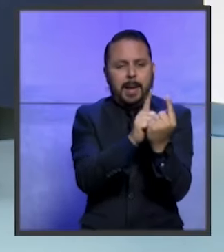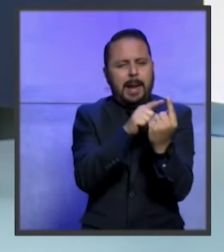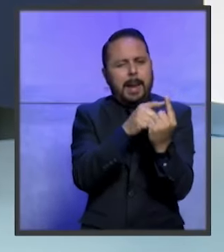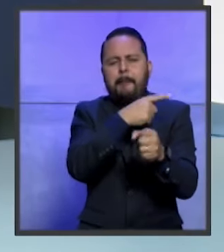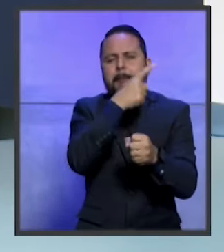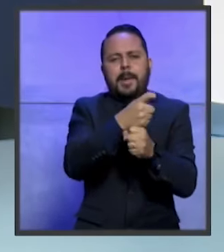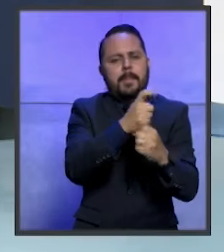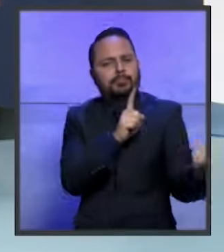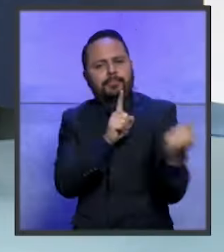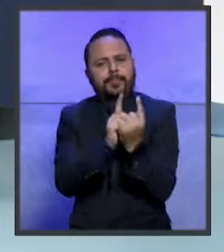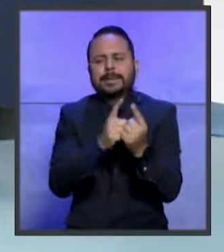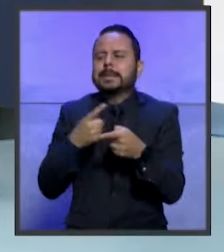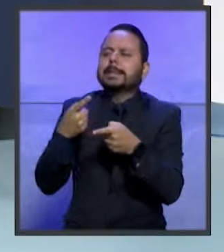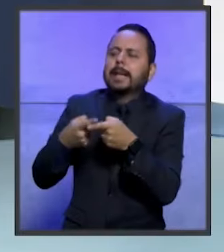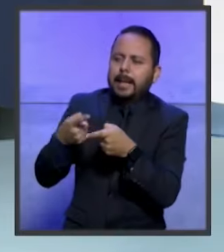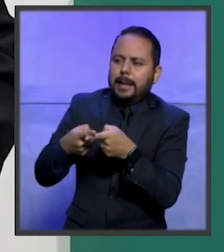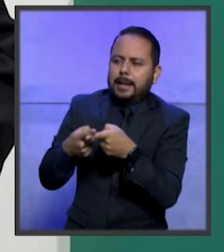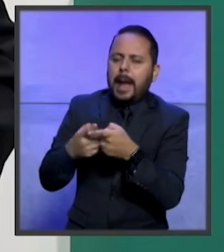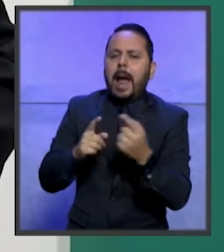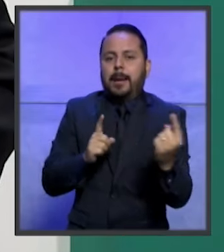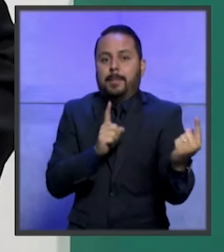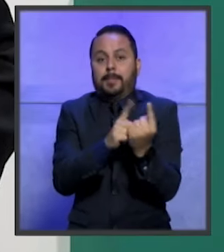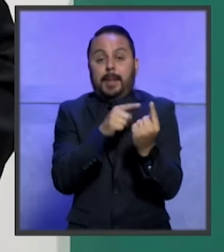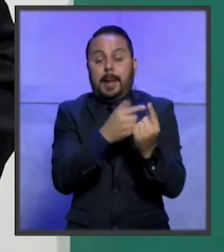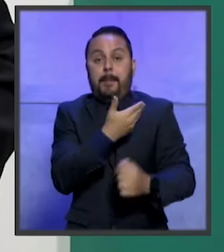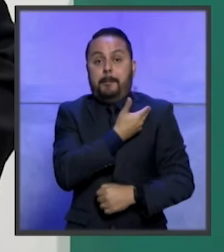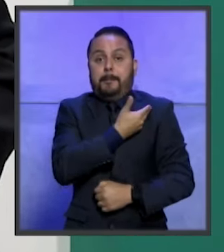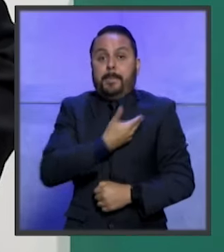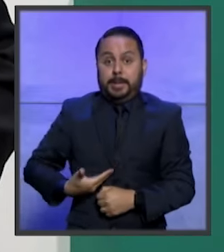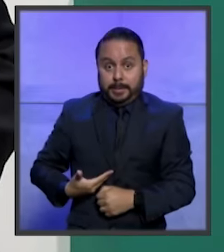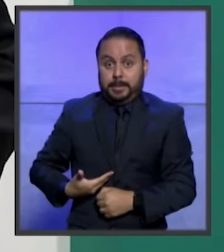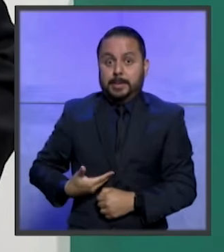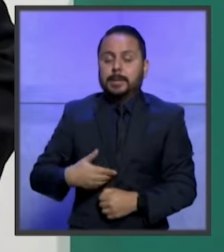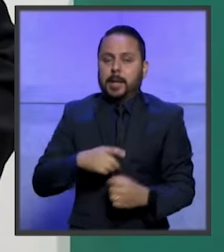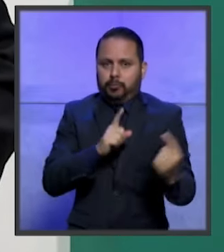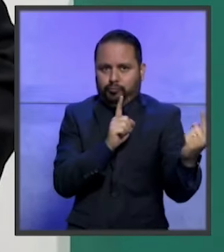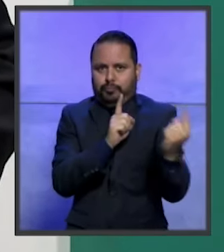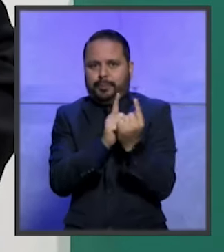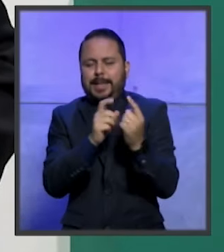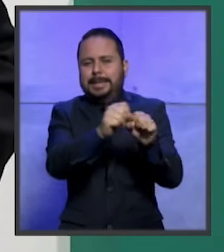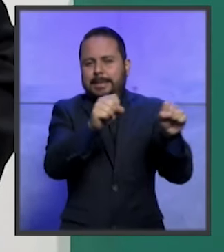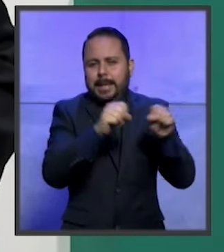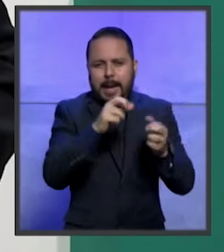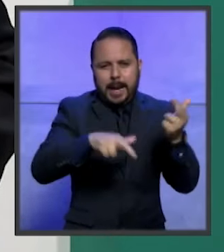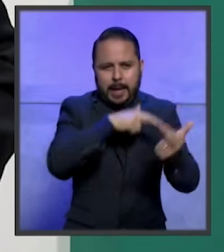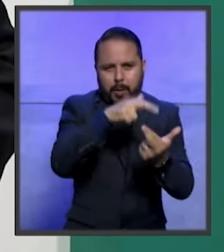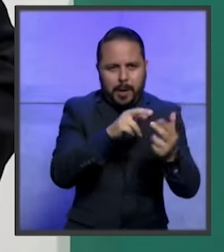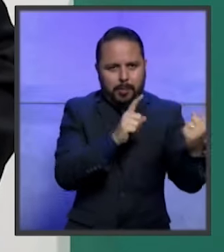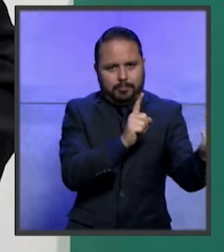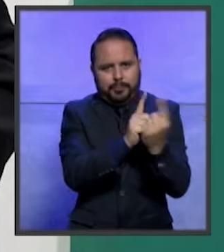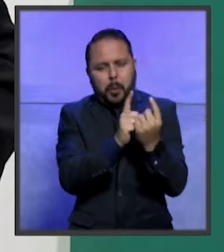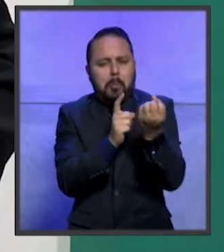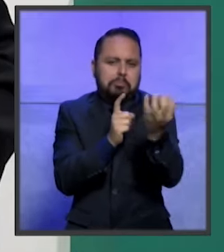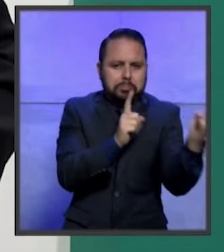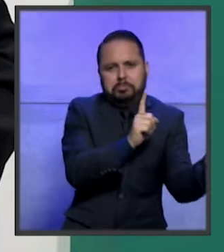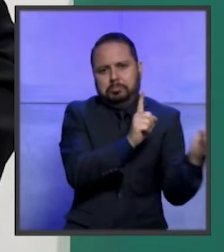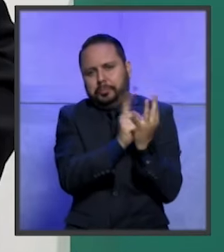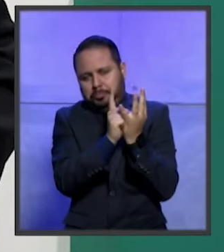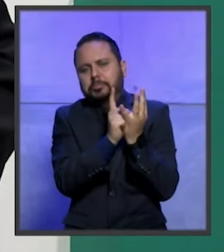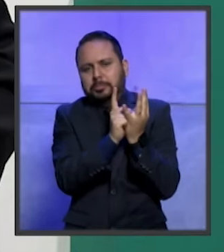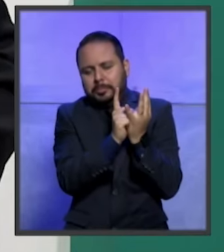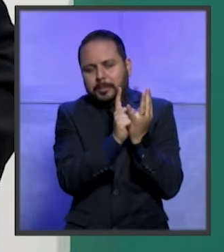interlocutor interlocutora pues desde luego es la presidencia de de de las salas regionales y